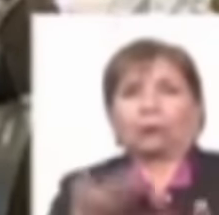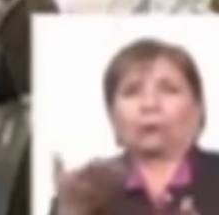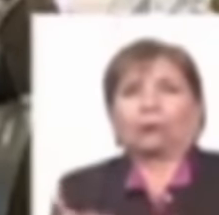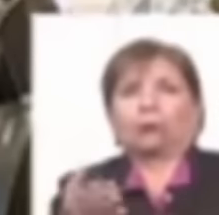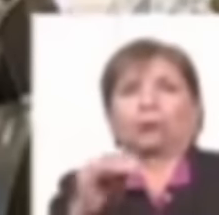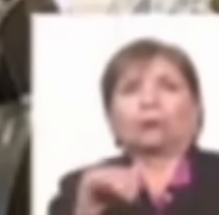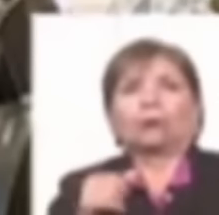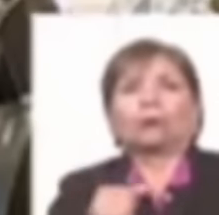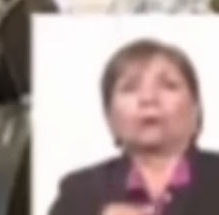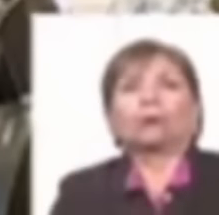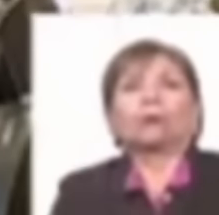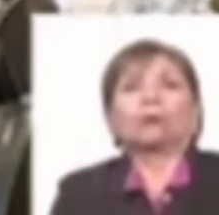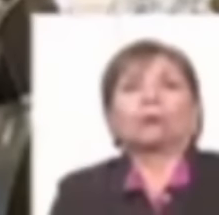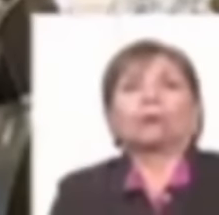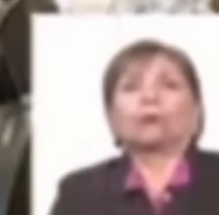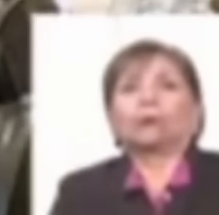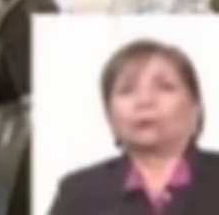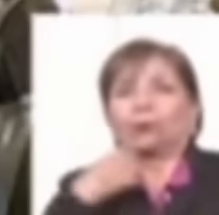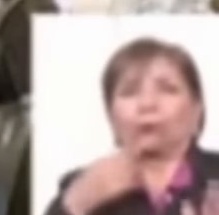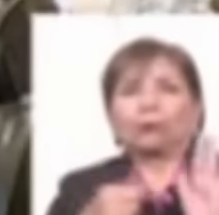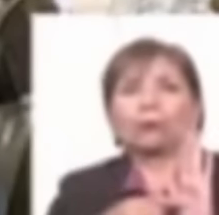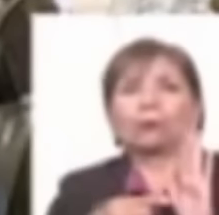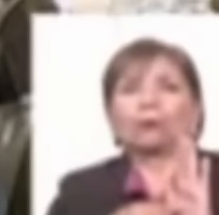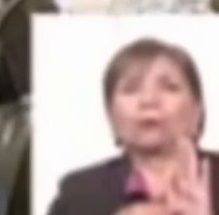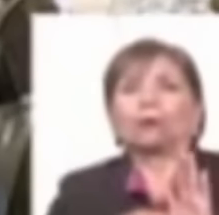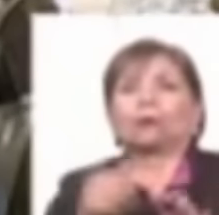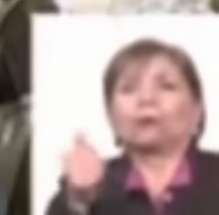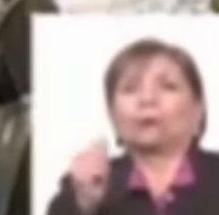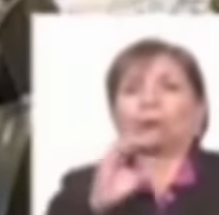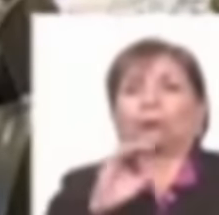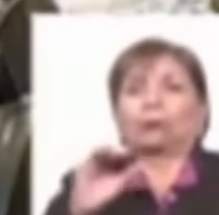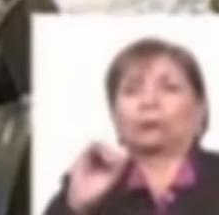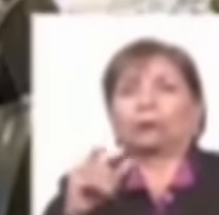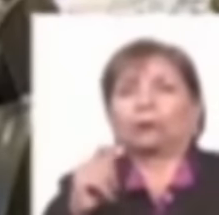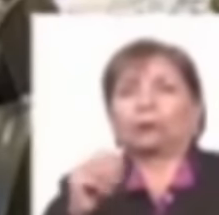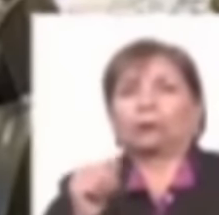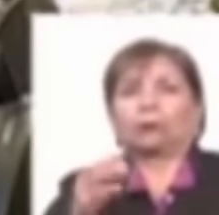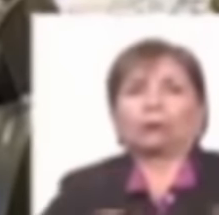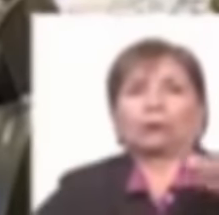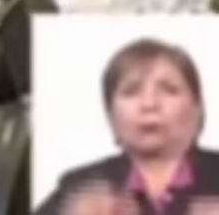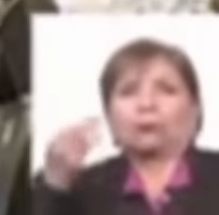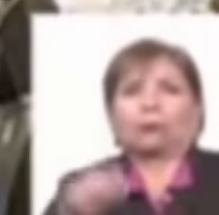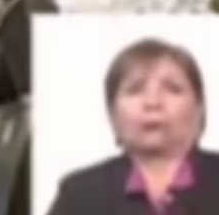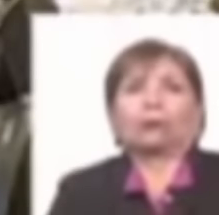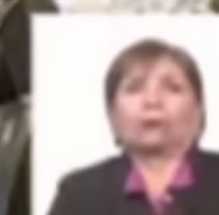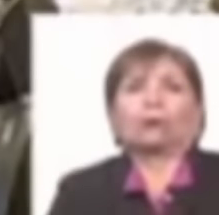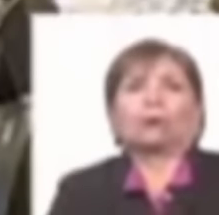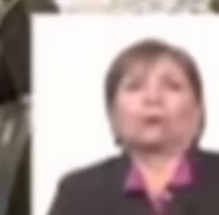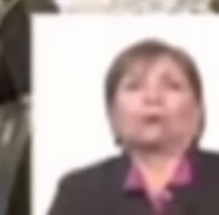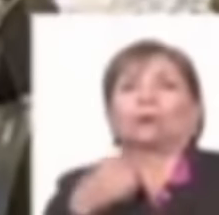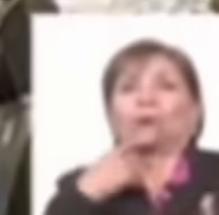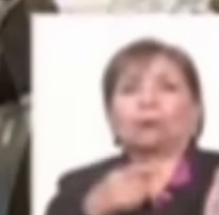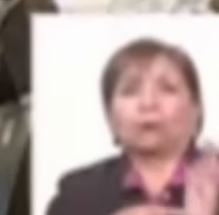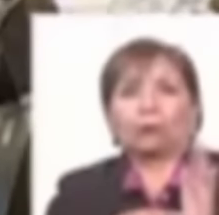Tribunal Constitucional, ella señala que es accesitaria de la Junta Nacional de Justicia, pero acababa